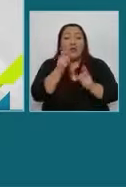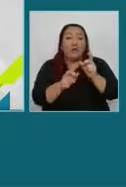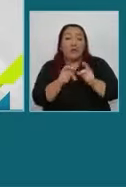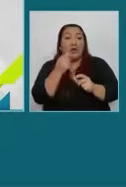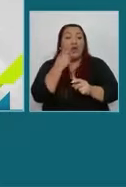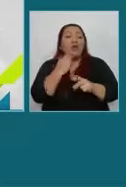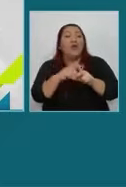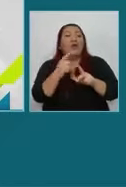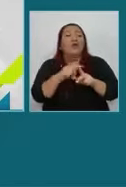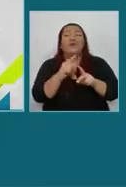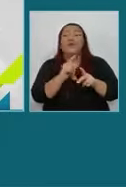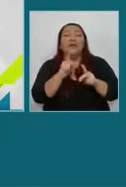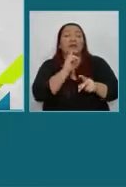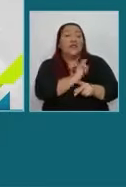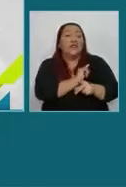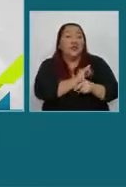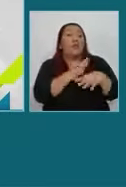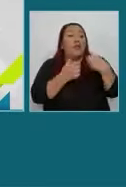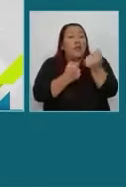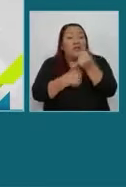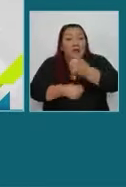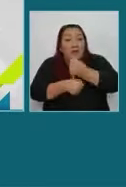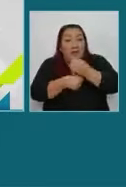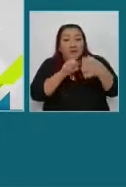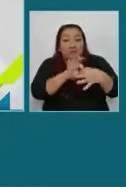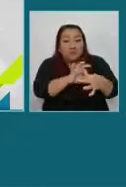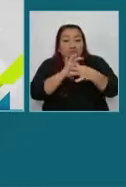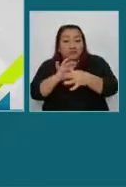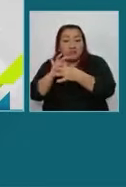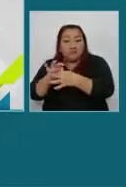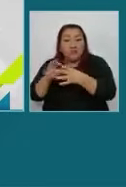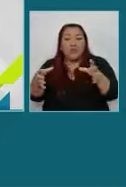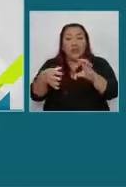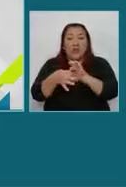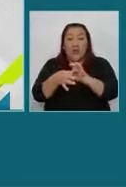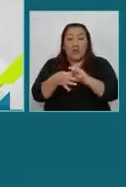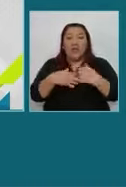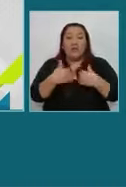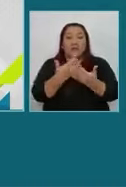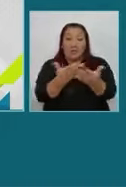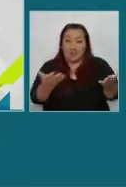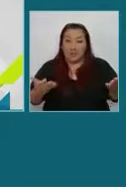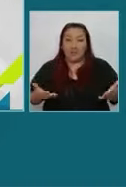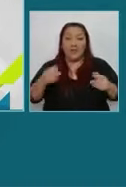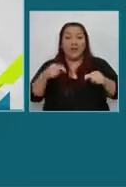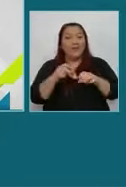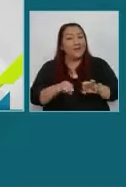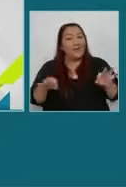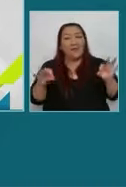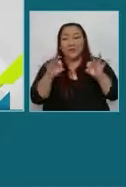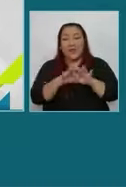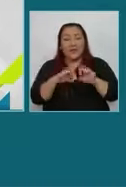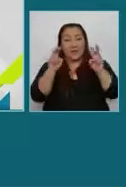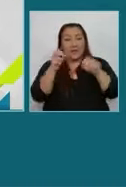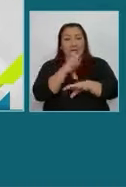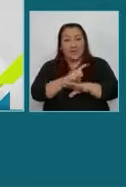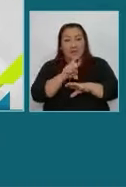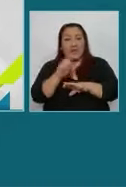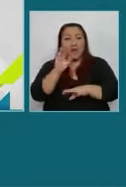las instituciones son capaces de trabajar las diferentes herramientas que tienen a su disposición, es fundamental el tema del